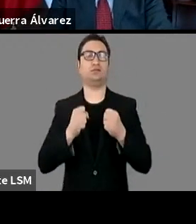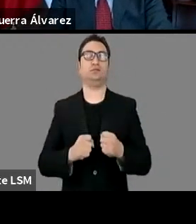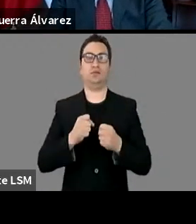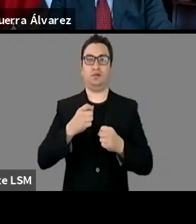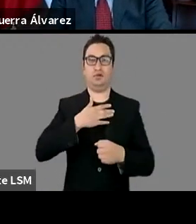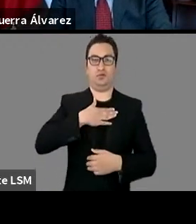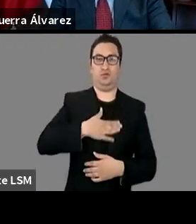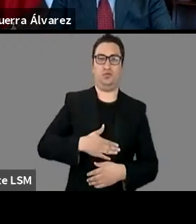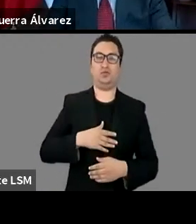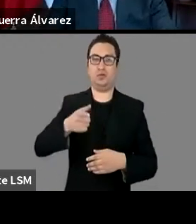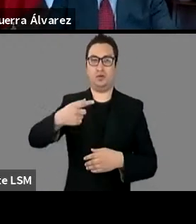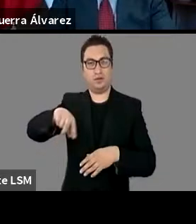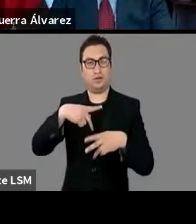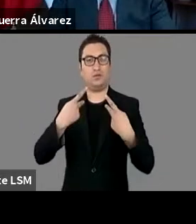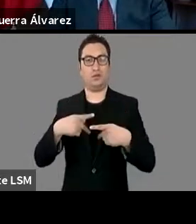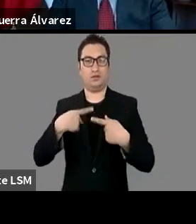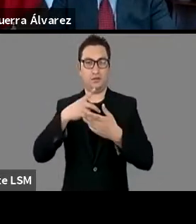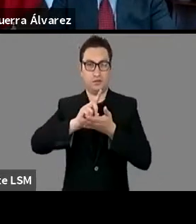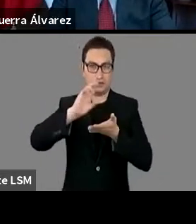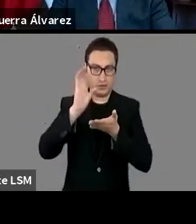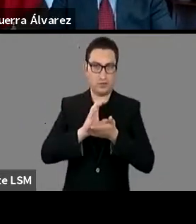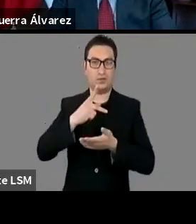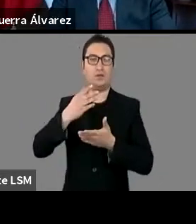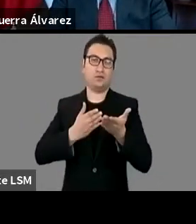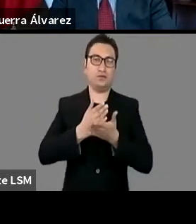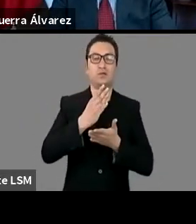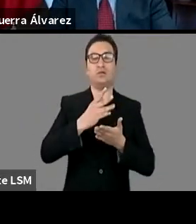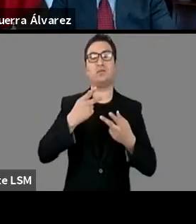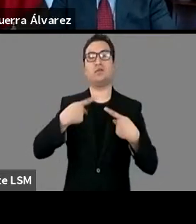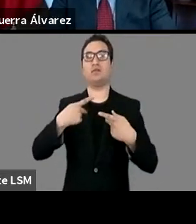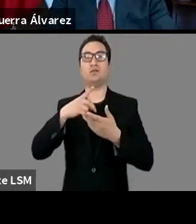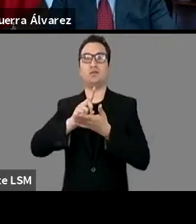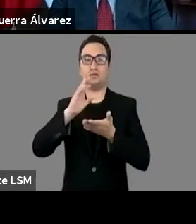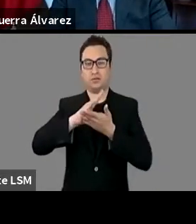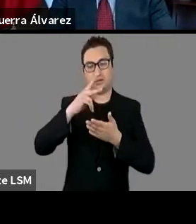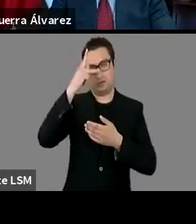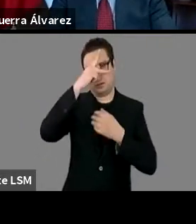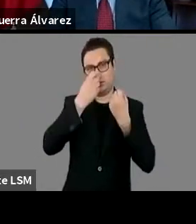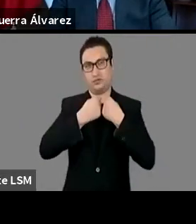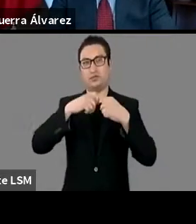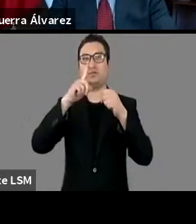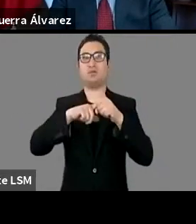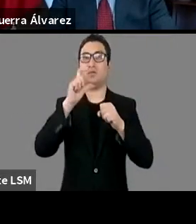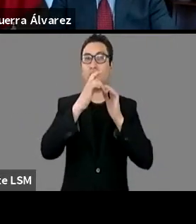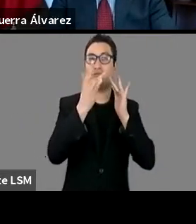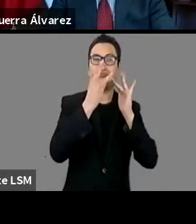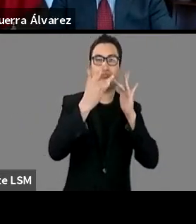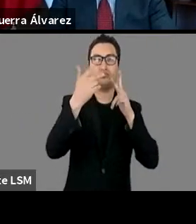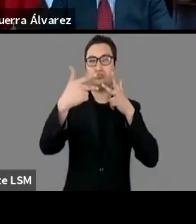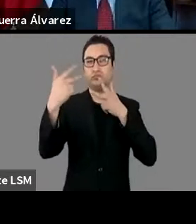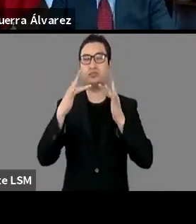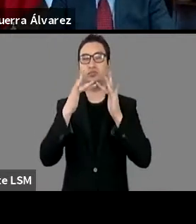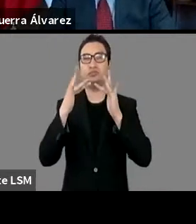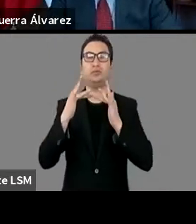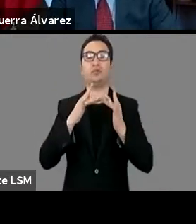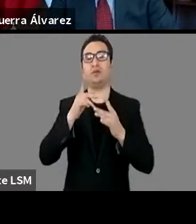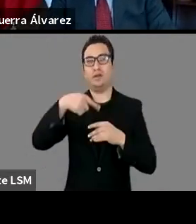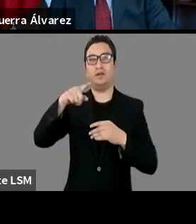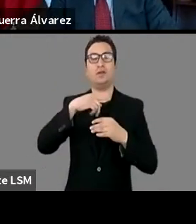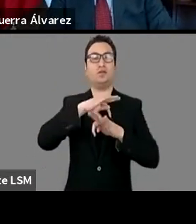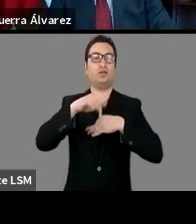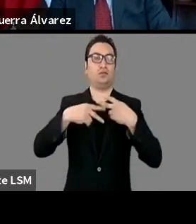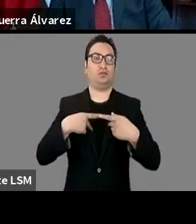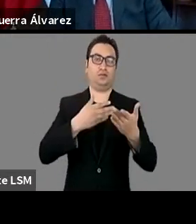las personas con discapacidad psicosocial, por ejemplo, en las audiencias en línea, que sea accesible para todos. Hoy en